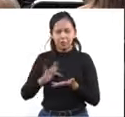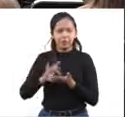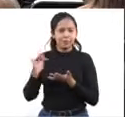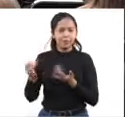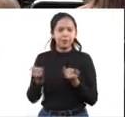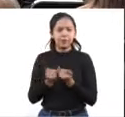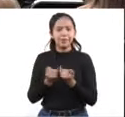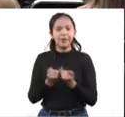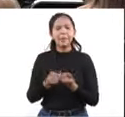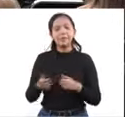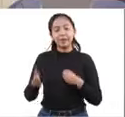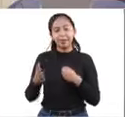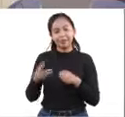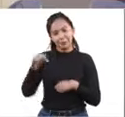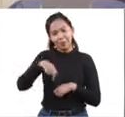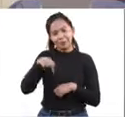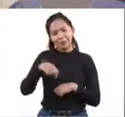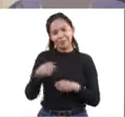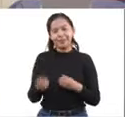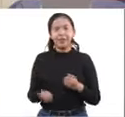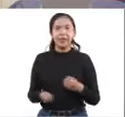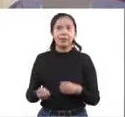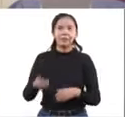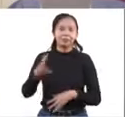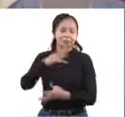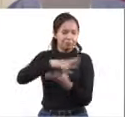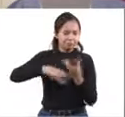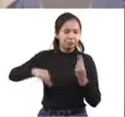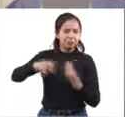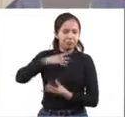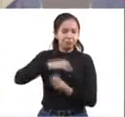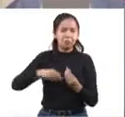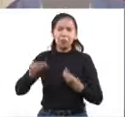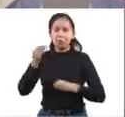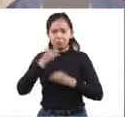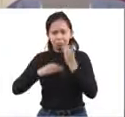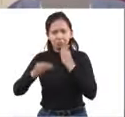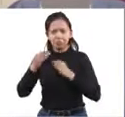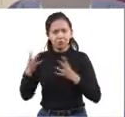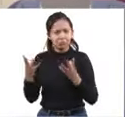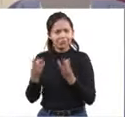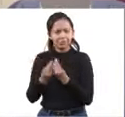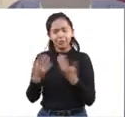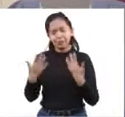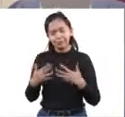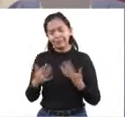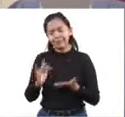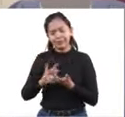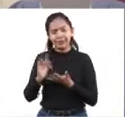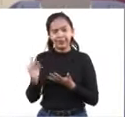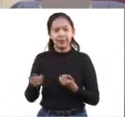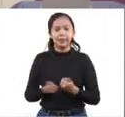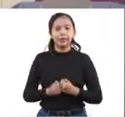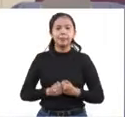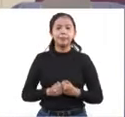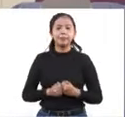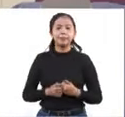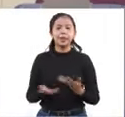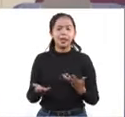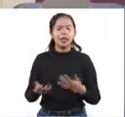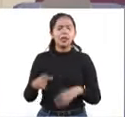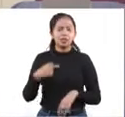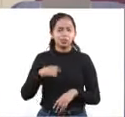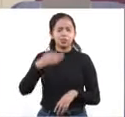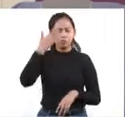un convivio, una comida al terminar el evento. Pero sé que estamos un poquito sobre el tiempo y